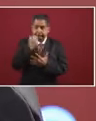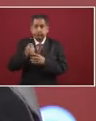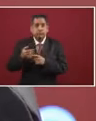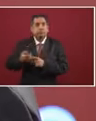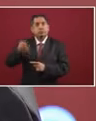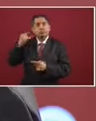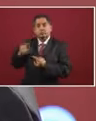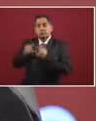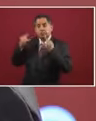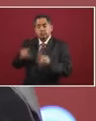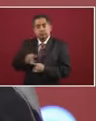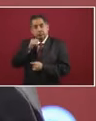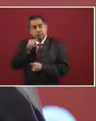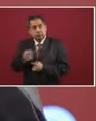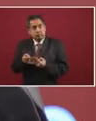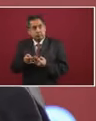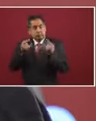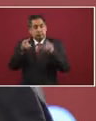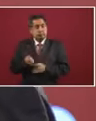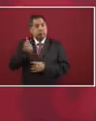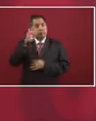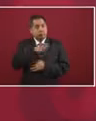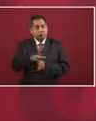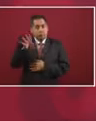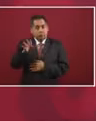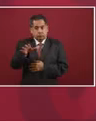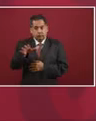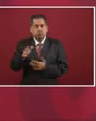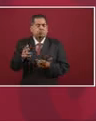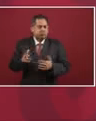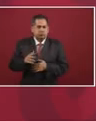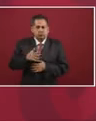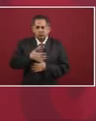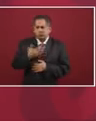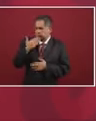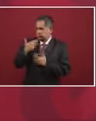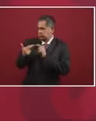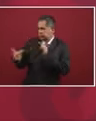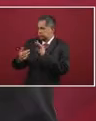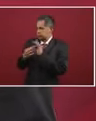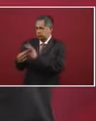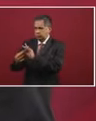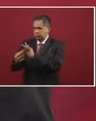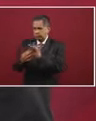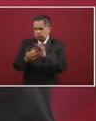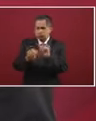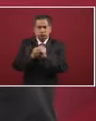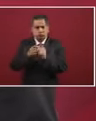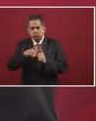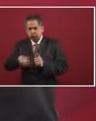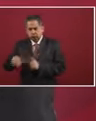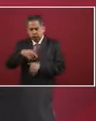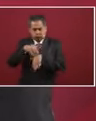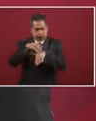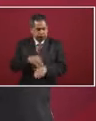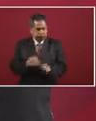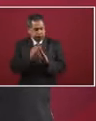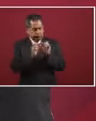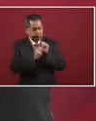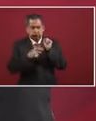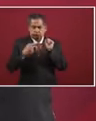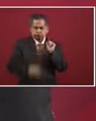en México. Entonces, nosotros llevaremos buena relación con todos, pero vamos a ser congruentes y leales con los principios de nuestro